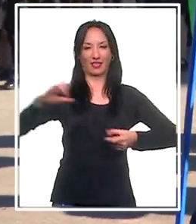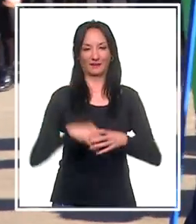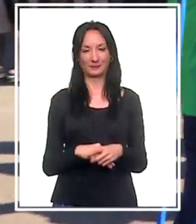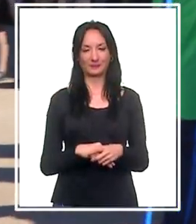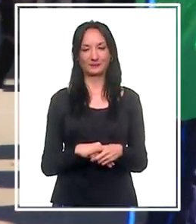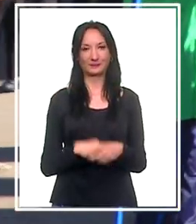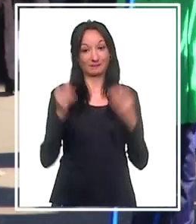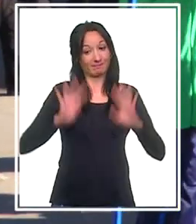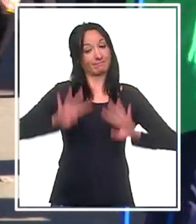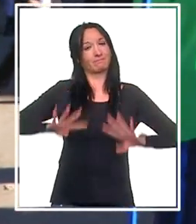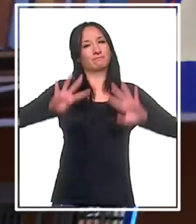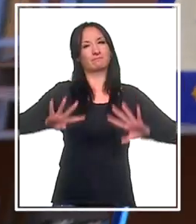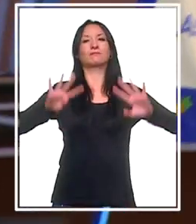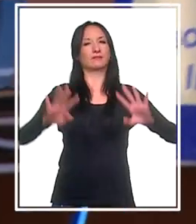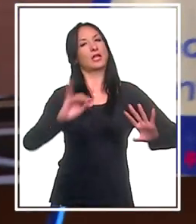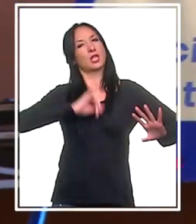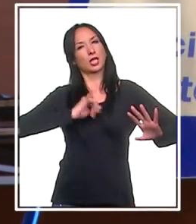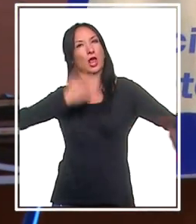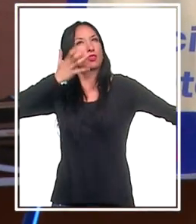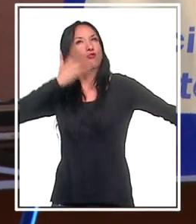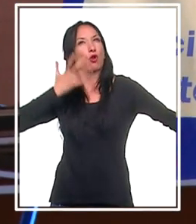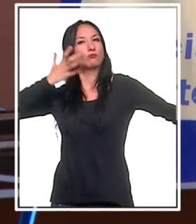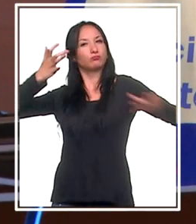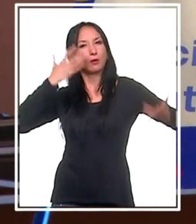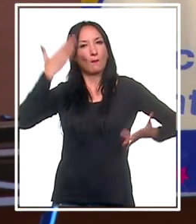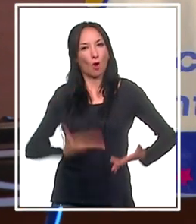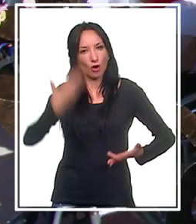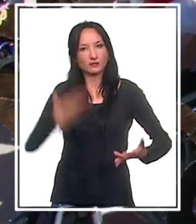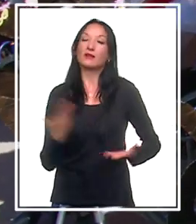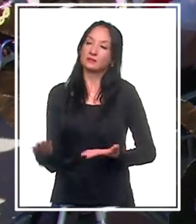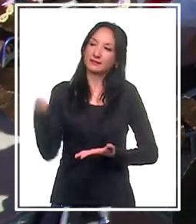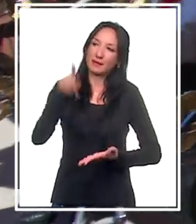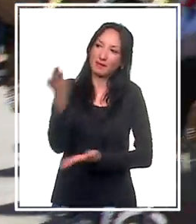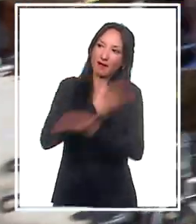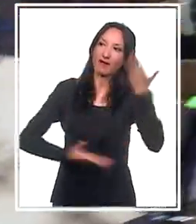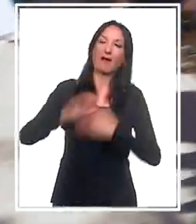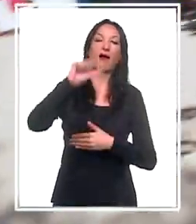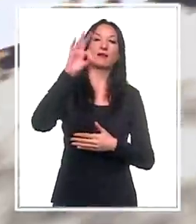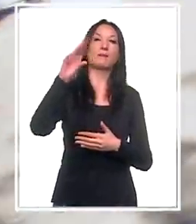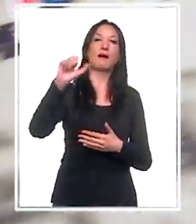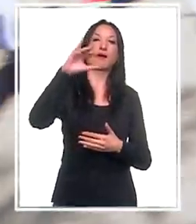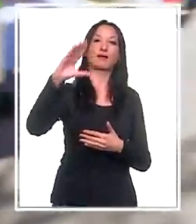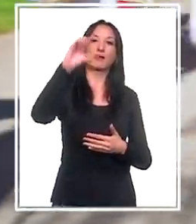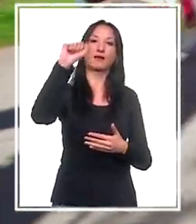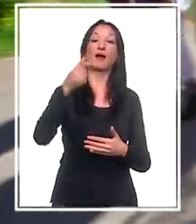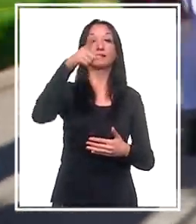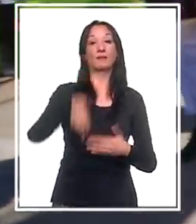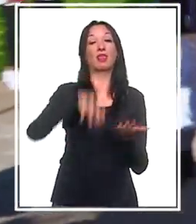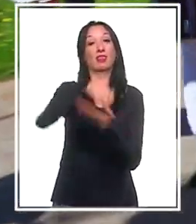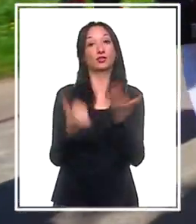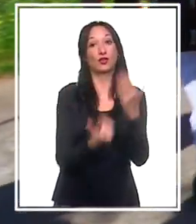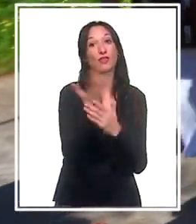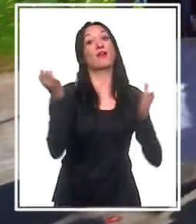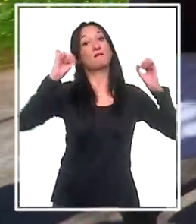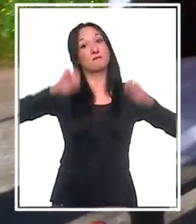para esta marcha cargada de simbolismo y color han contado también con la colaboración de aspainca y del centro de día y de mayores